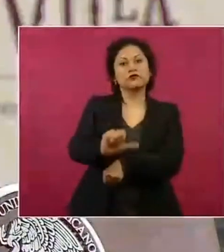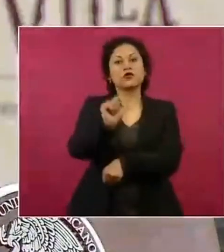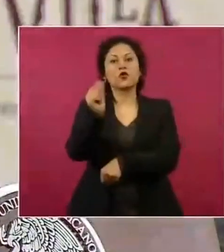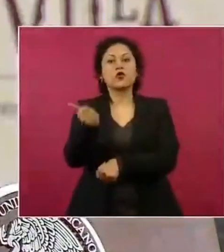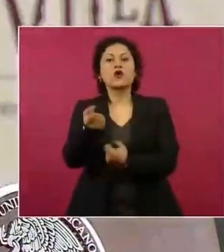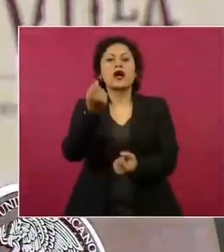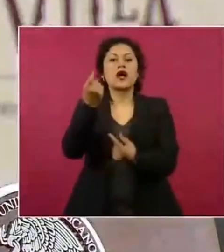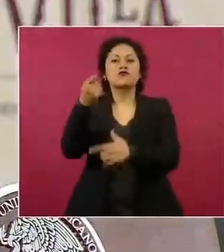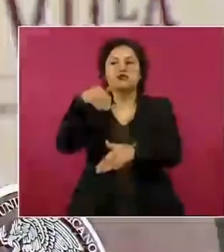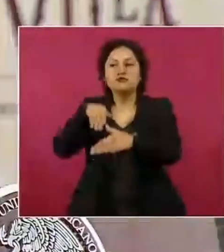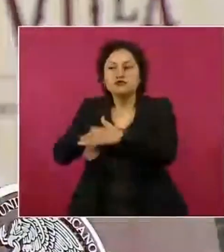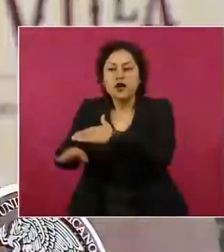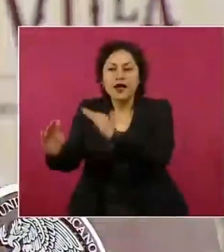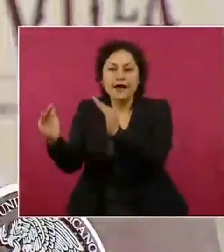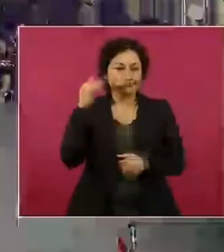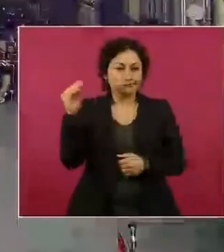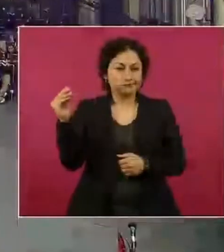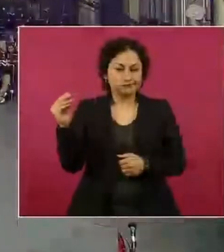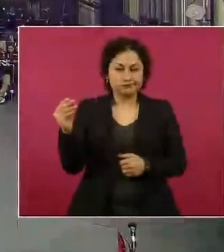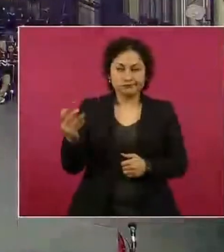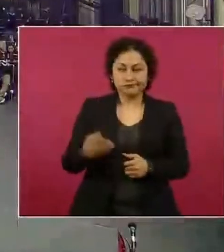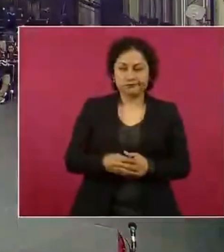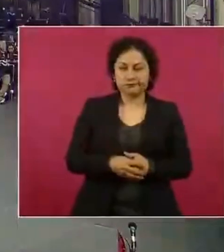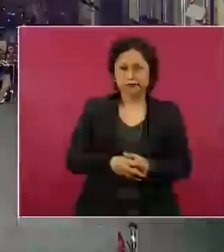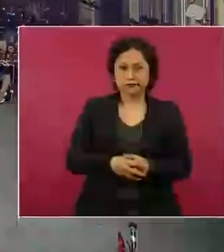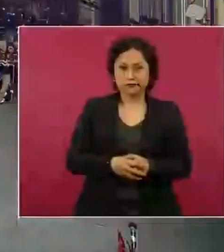casas que estaban ahí en el área.